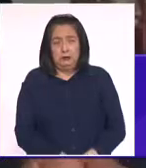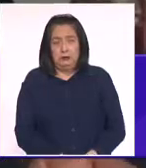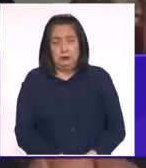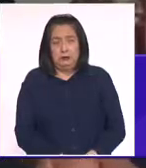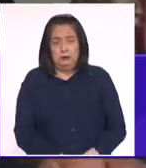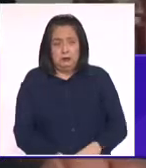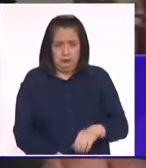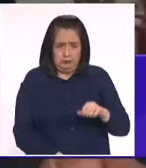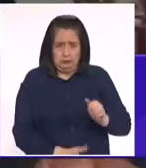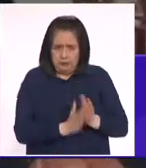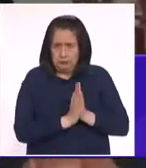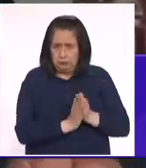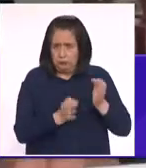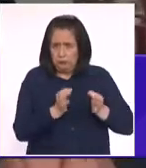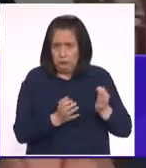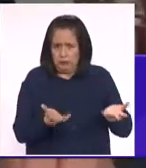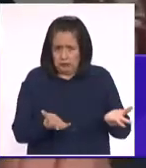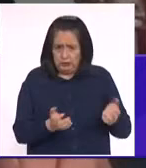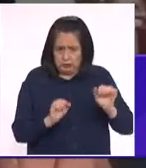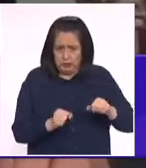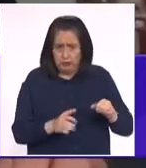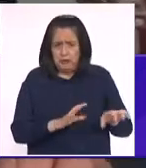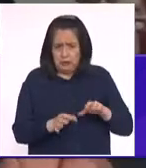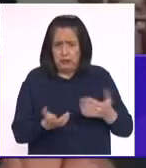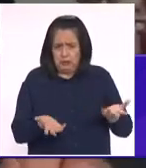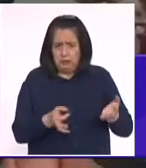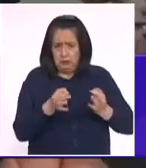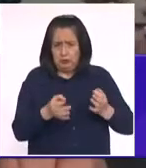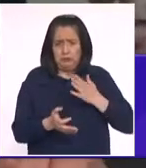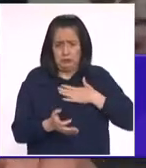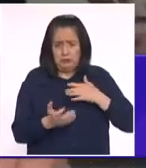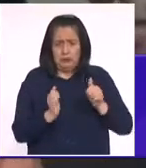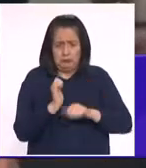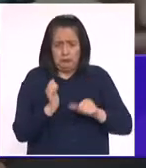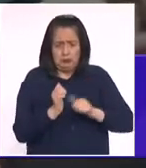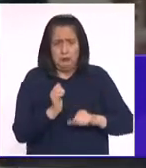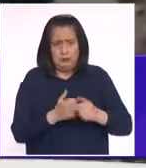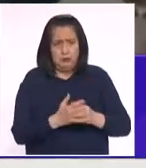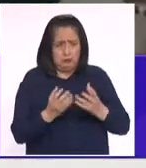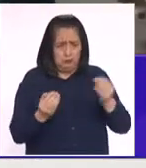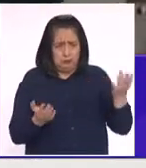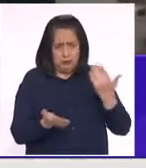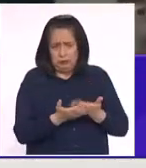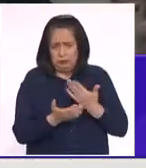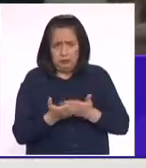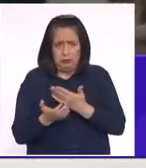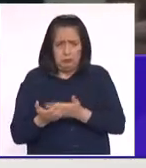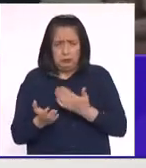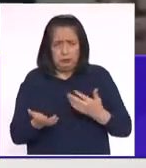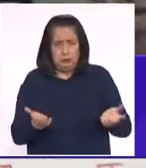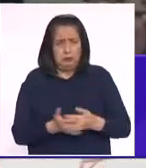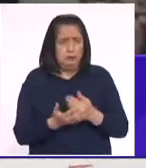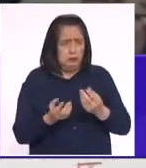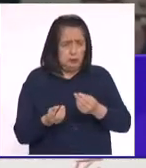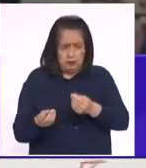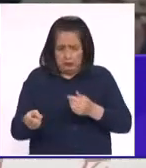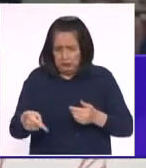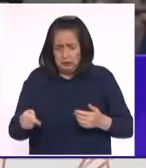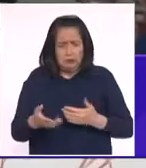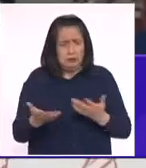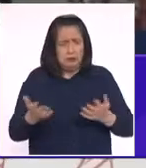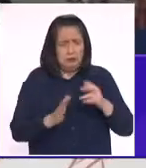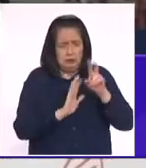Que haya justicia, que sea justicia para mi hermano. Habiendo tantas pruebas en la tierra, habiendo tantos